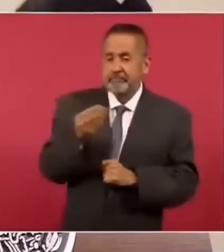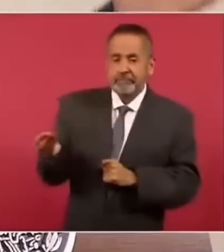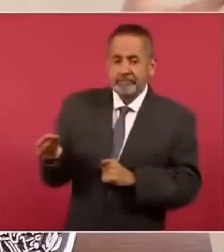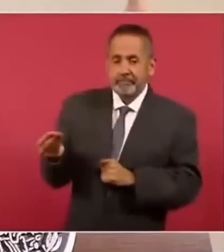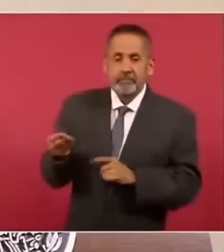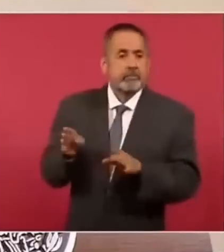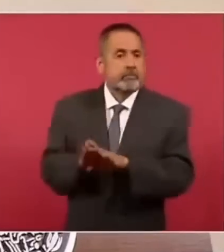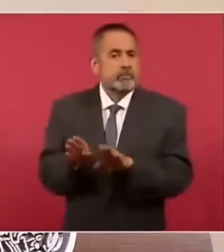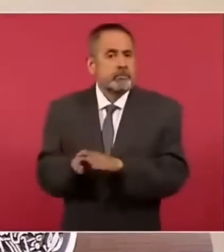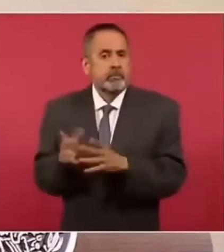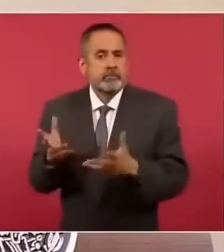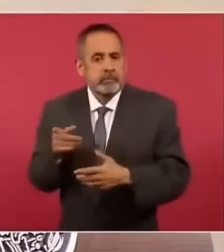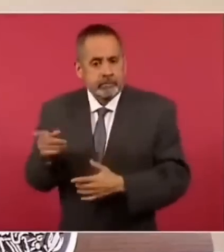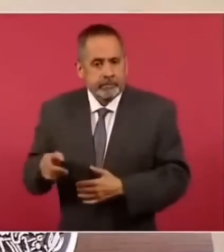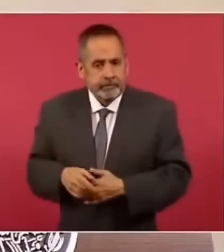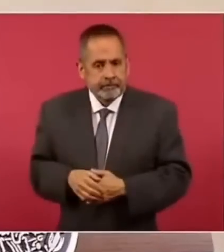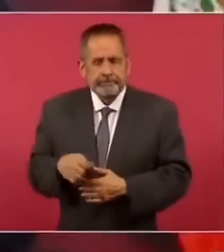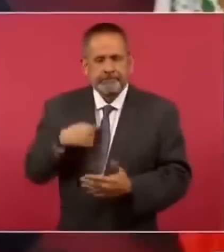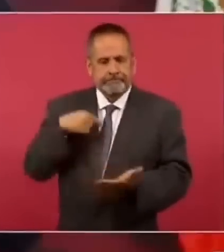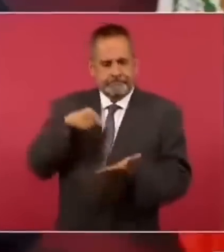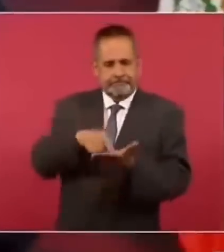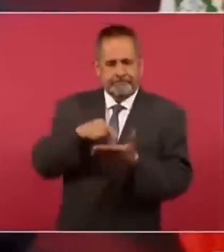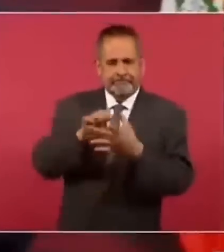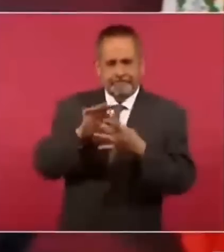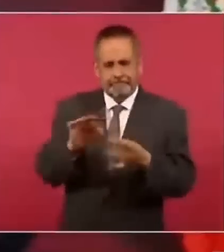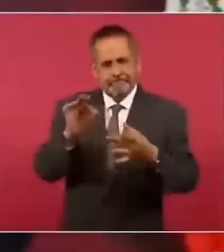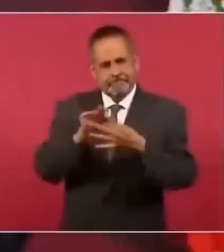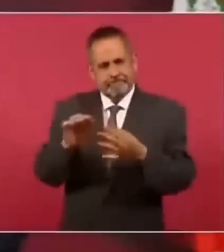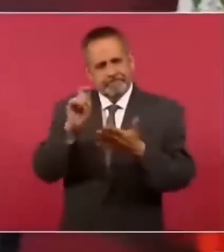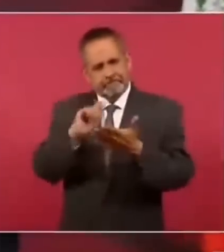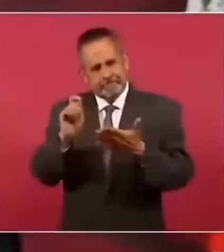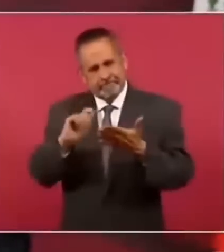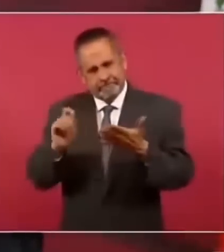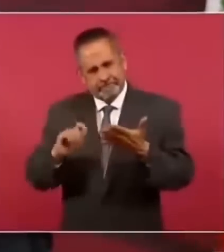¿Cómo lo hicieron? Entonces yo aquí explico